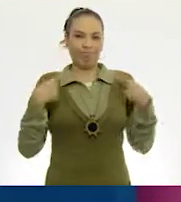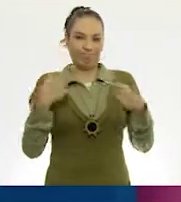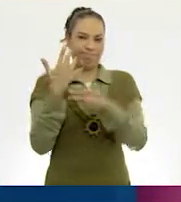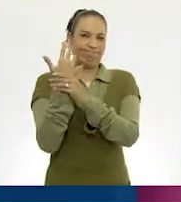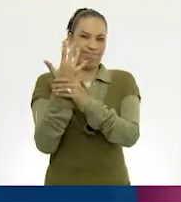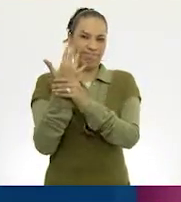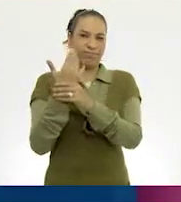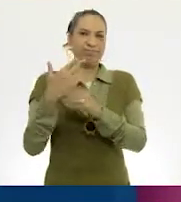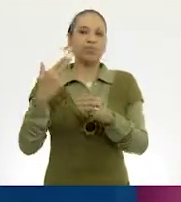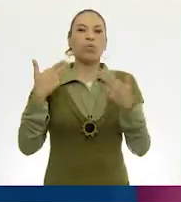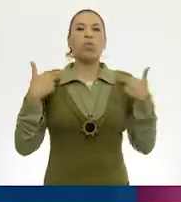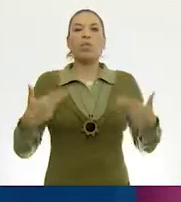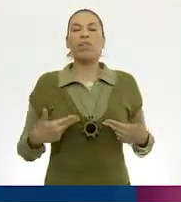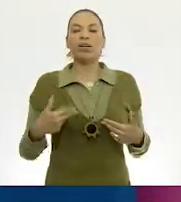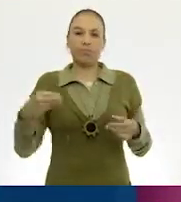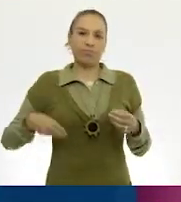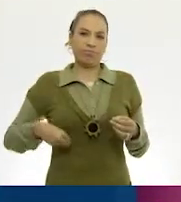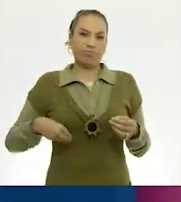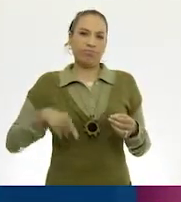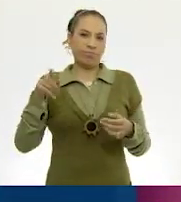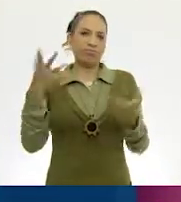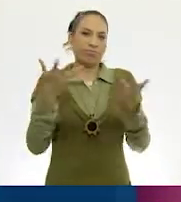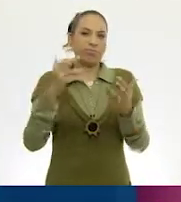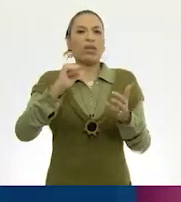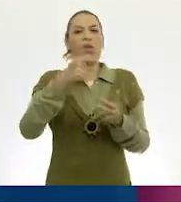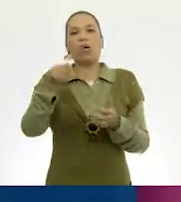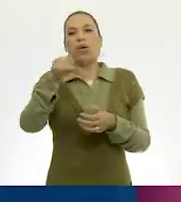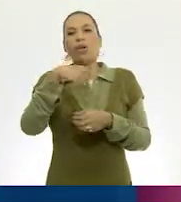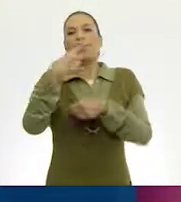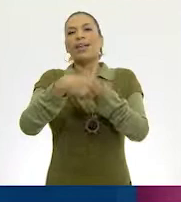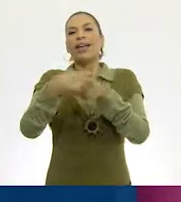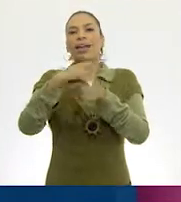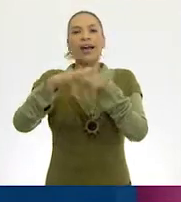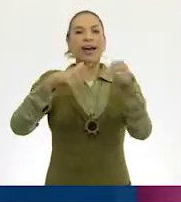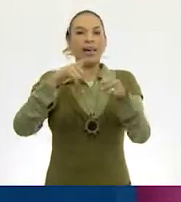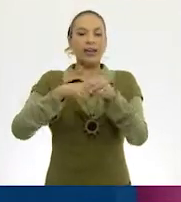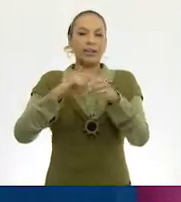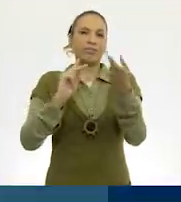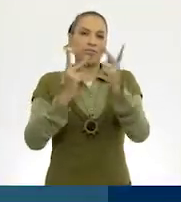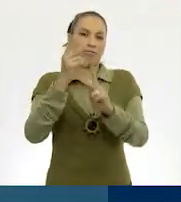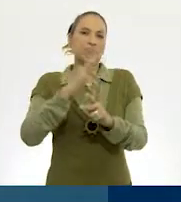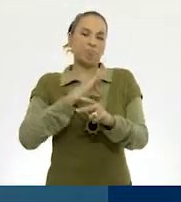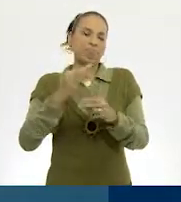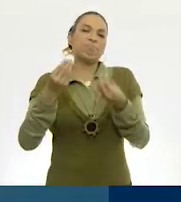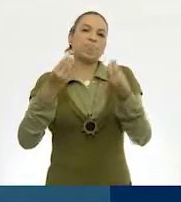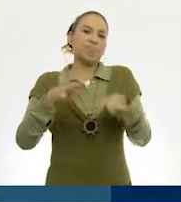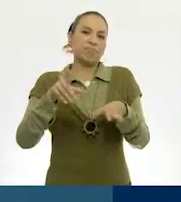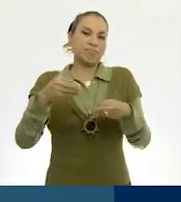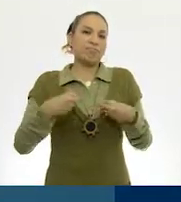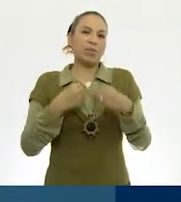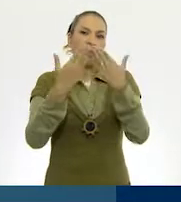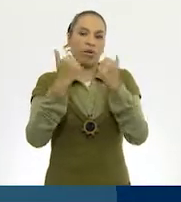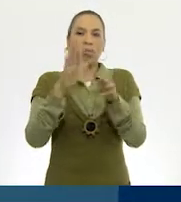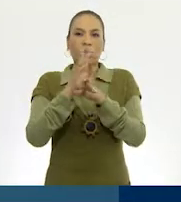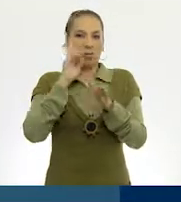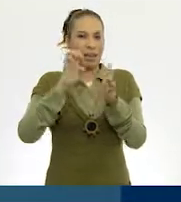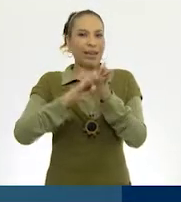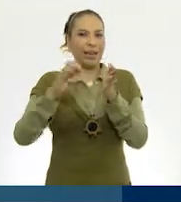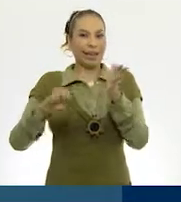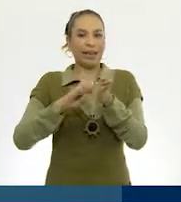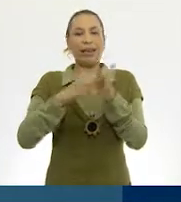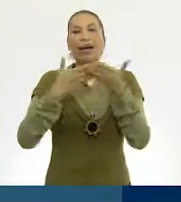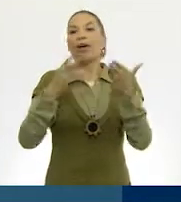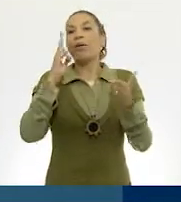humano afectan a otros seres vivos que, sin nosotros, podrían seguir existiendo. Pues esa es la intención de estos ejemplos.